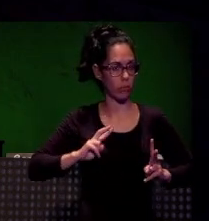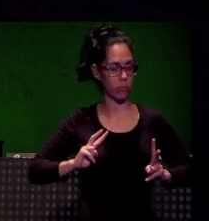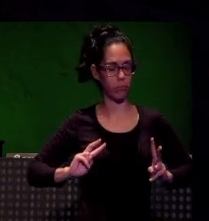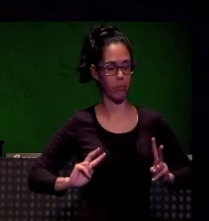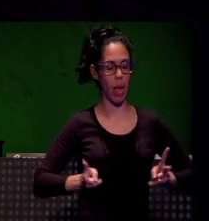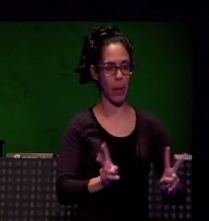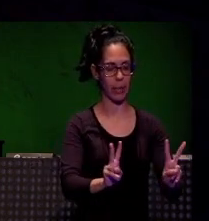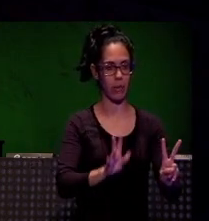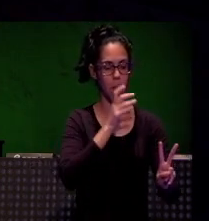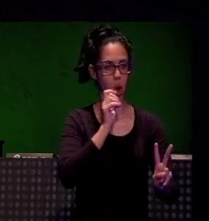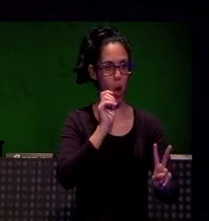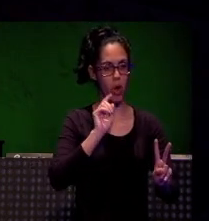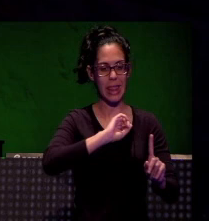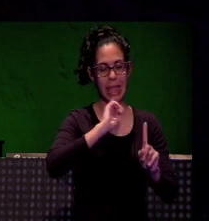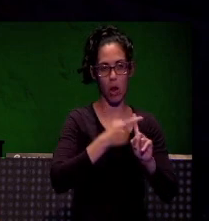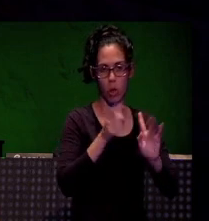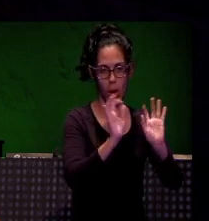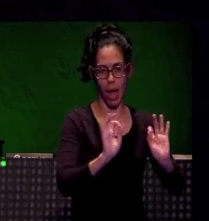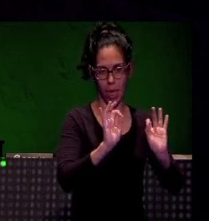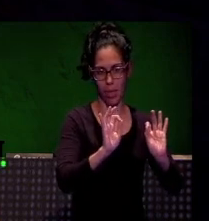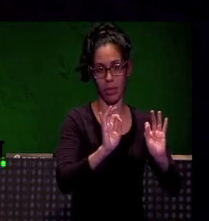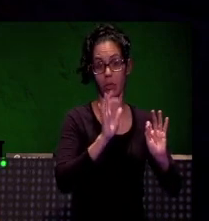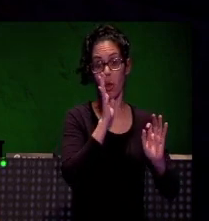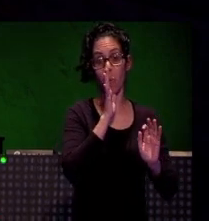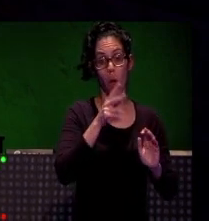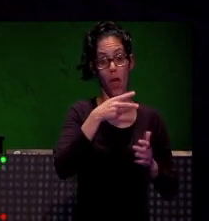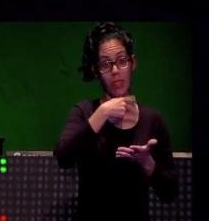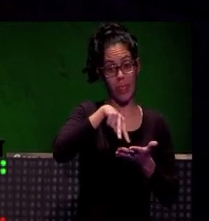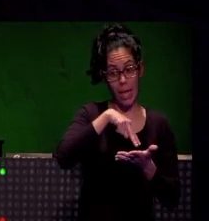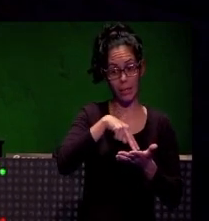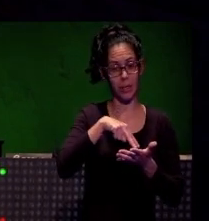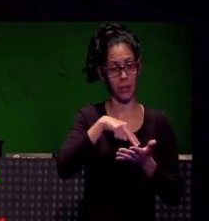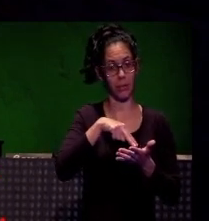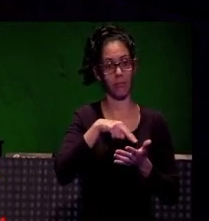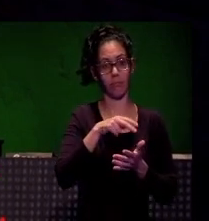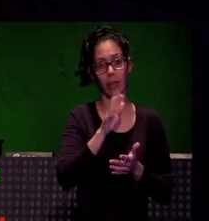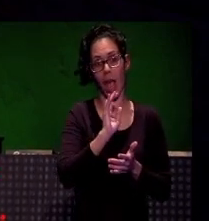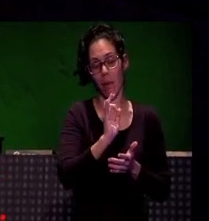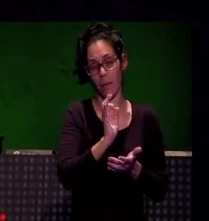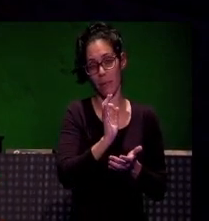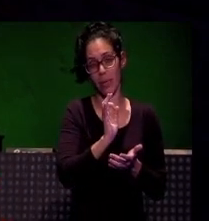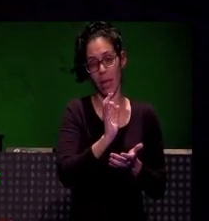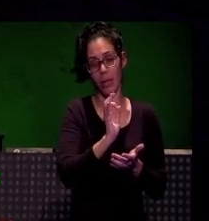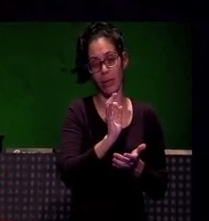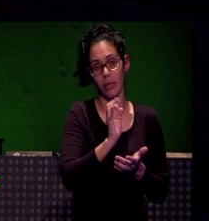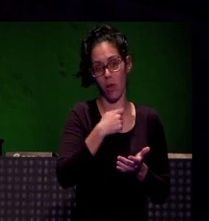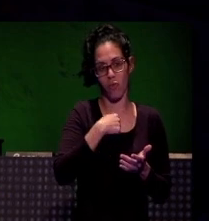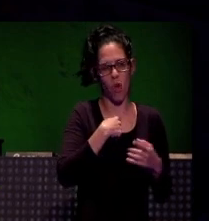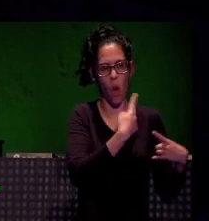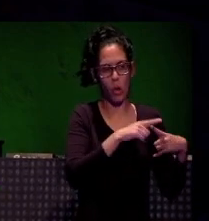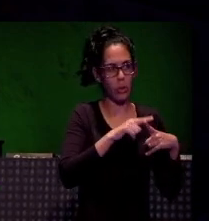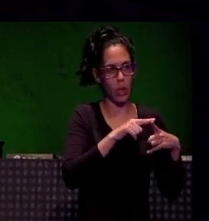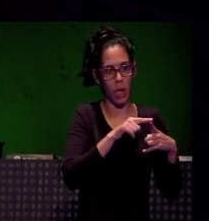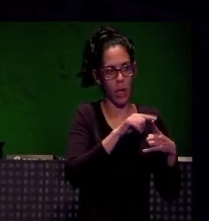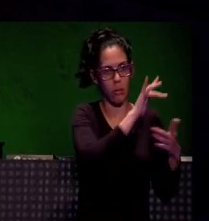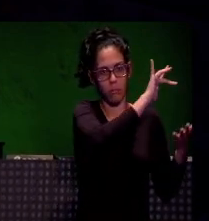y eso con lo de las gimnasias y tal pues efectivamente permite que haya hecho muchas cosas y